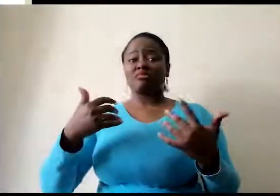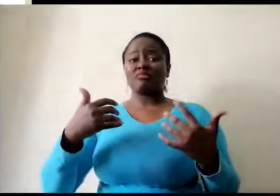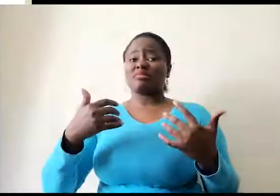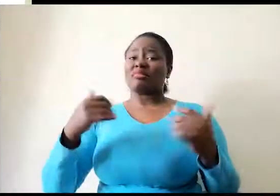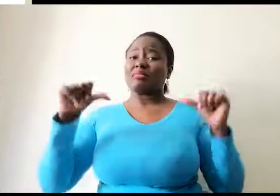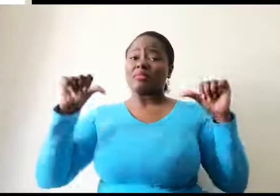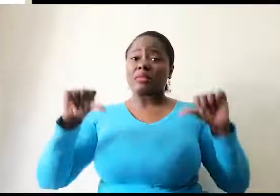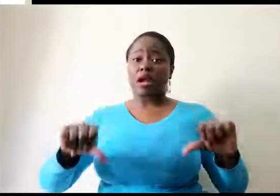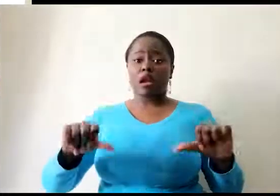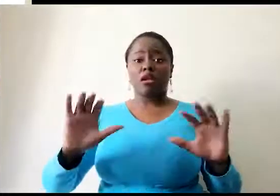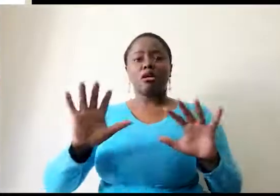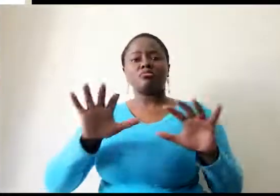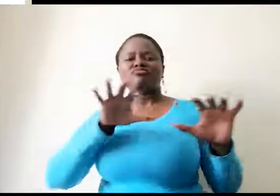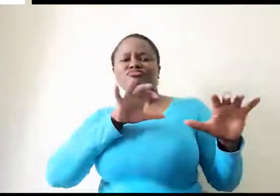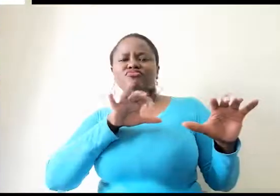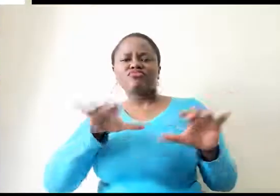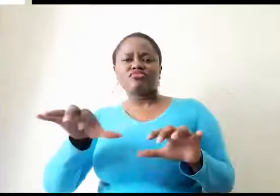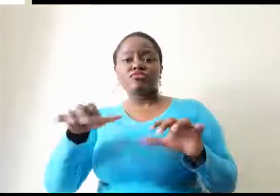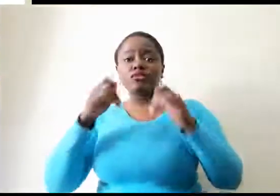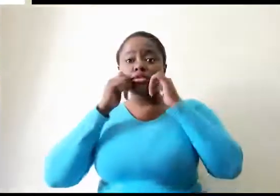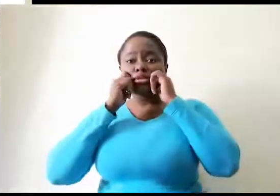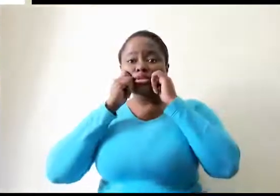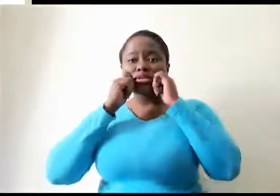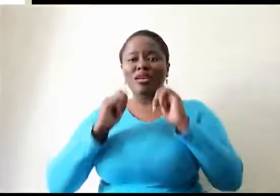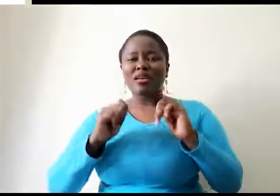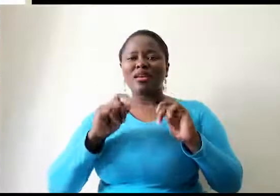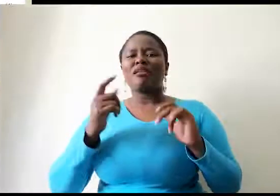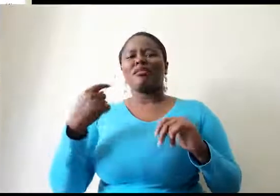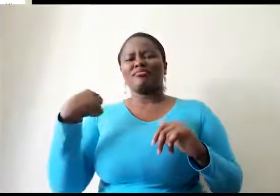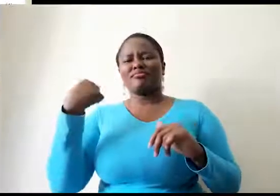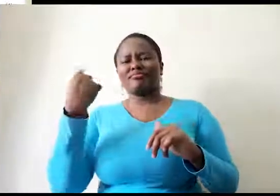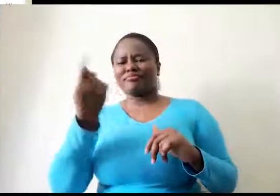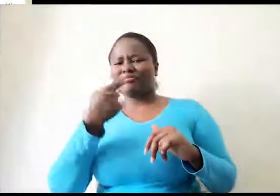motivos fundamentales de todas las acciones de los seres vivos.